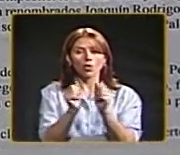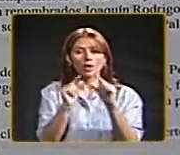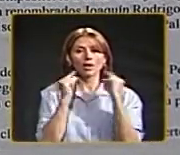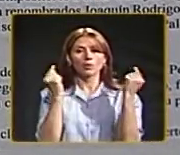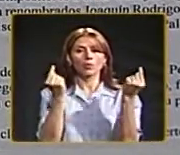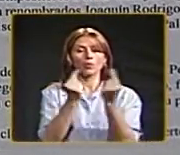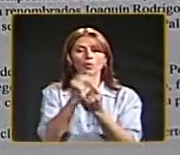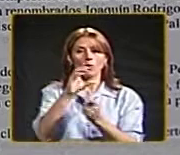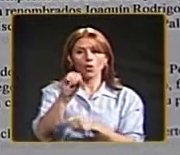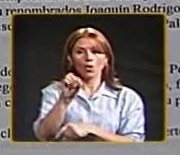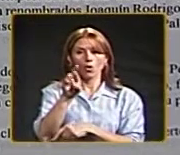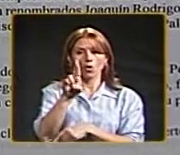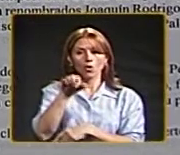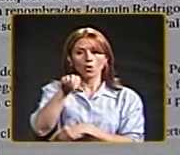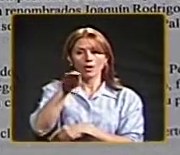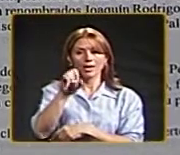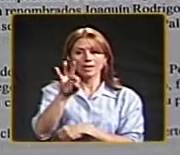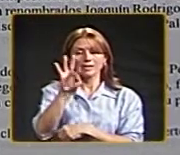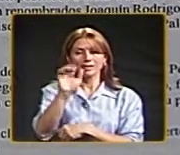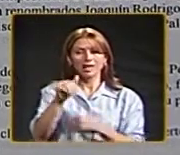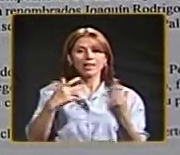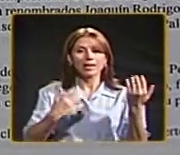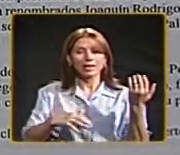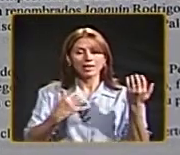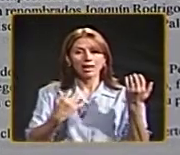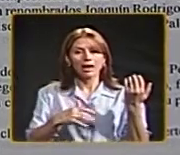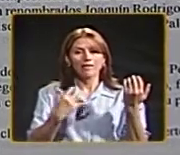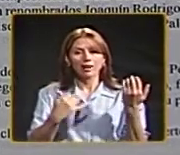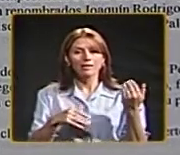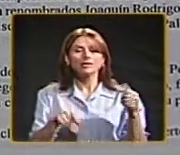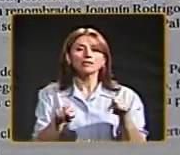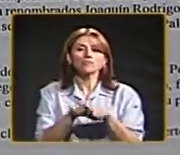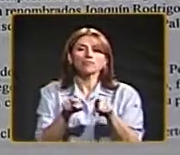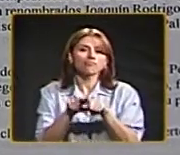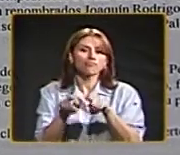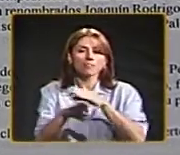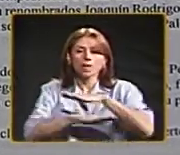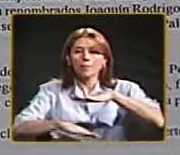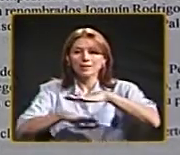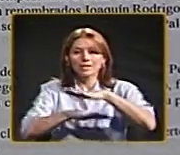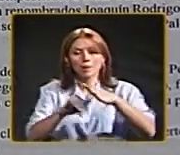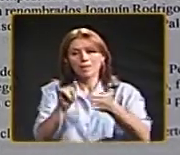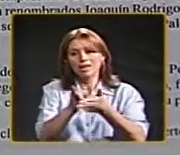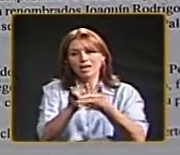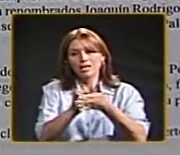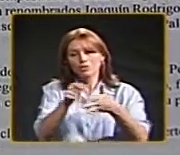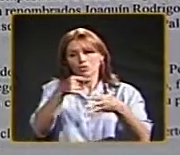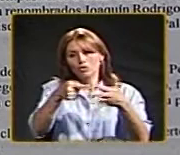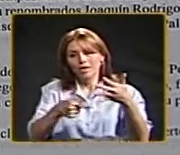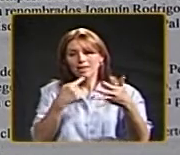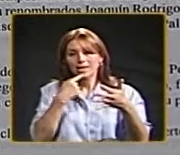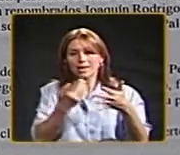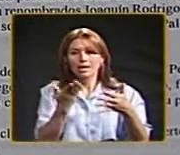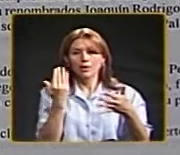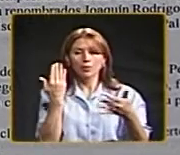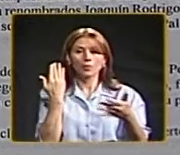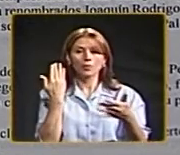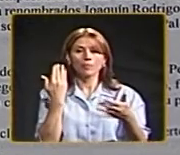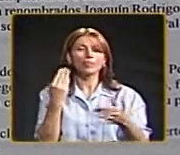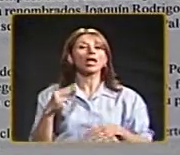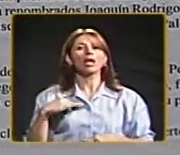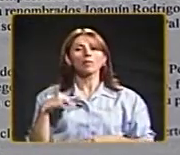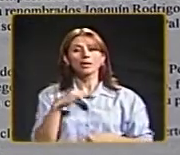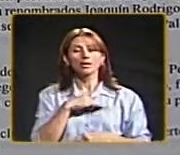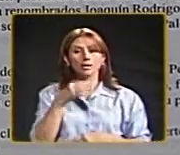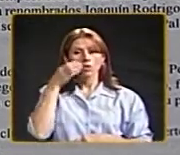que estaremos presentes allá. Y después, básicamente estos que le acabo de mencionar. El Ministerio de